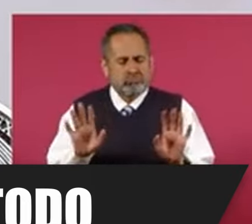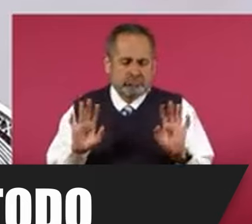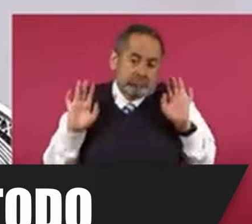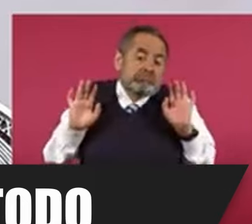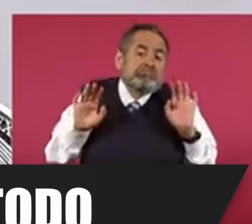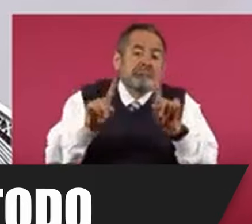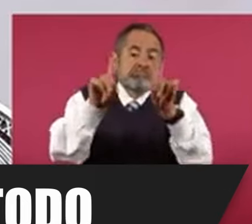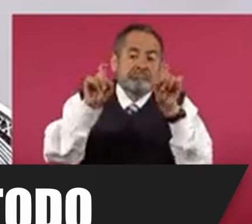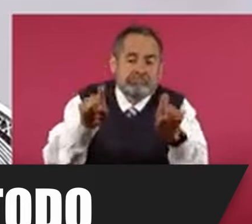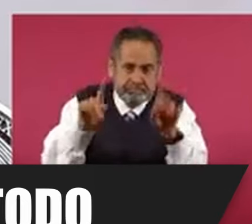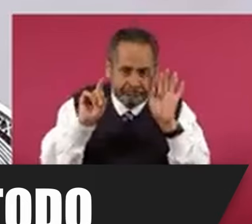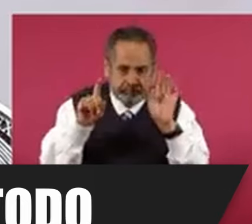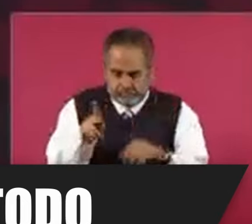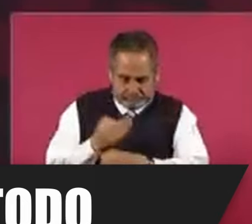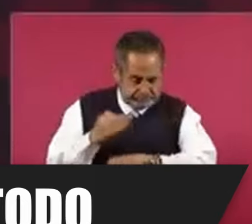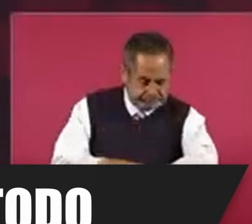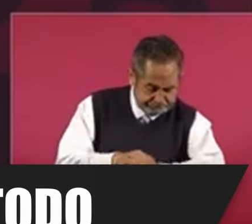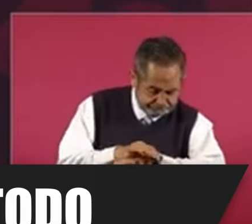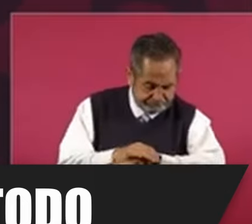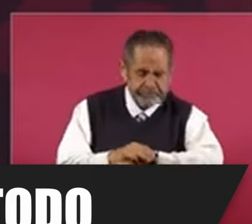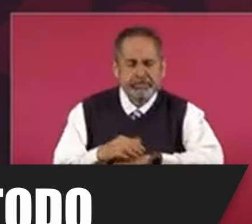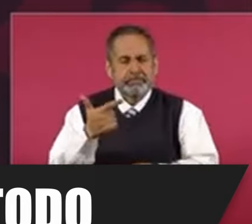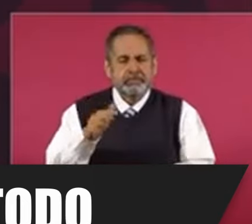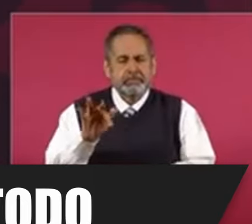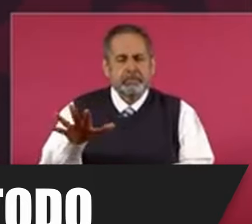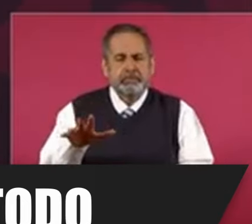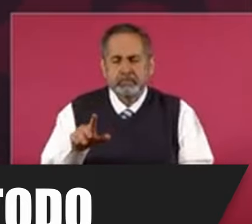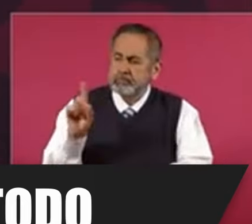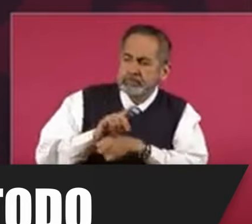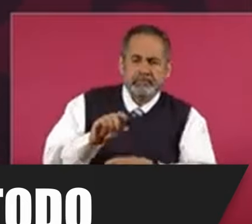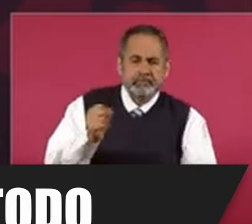momento, a esta hora, 8:15 de la mañana del 11 de septiembre, mi respuesta es no.